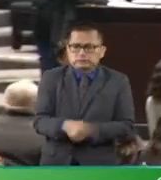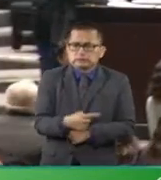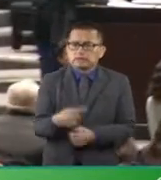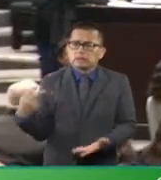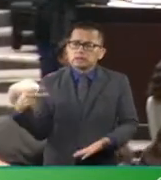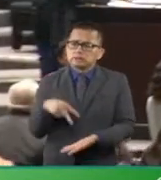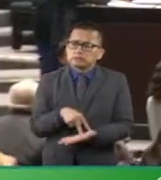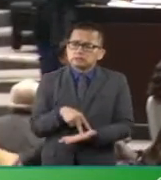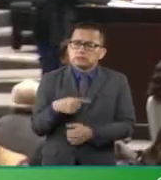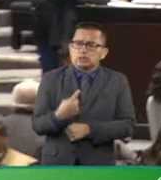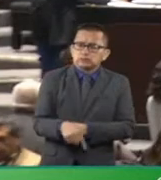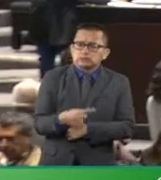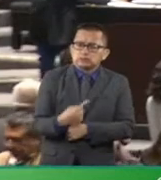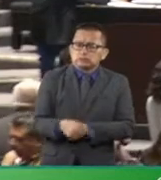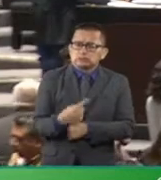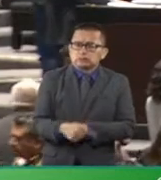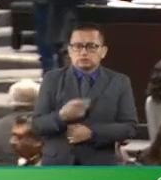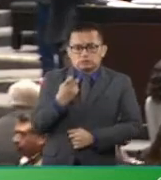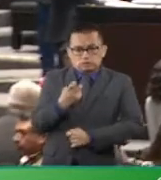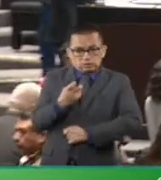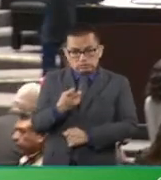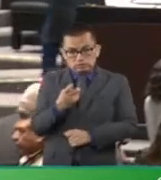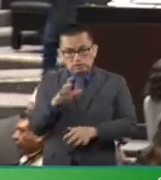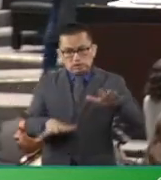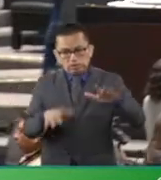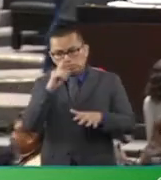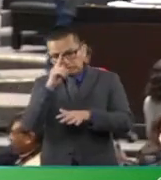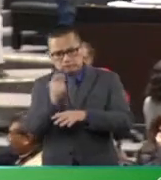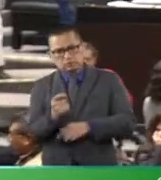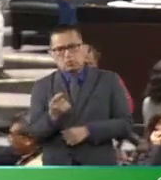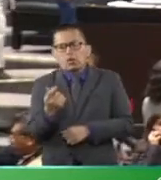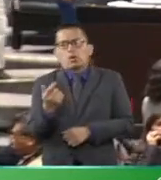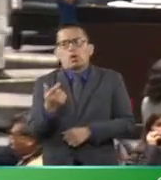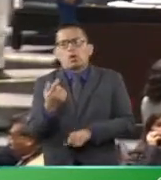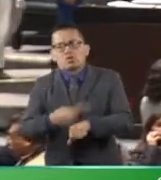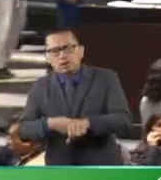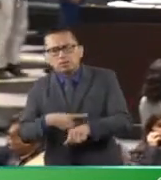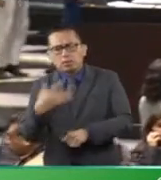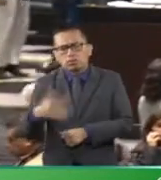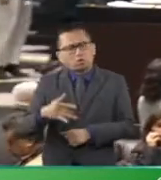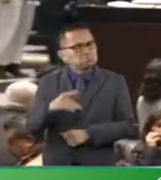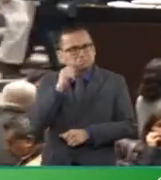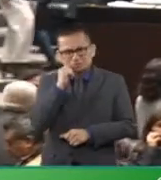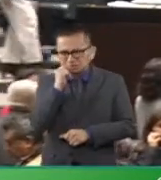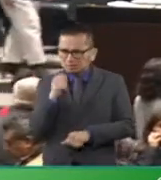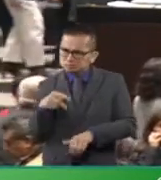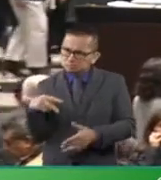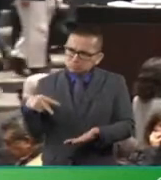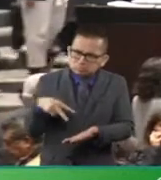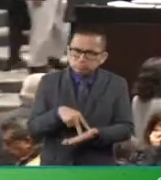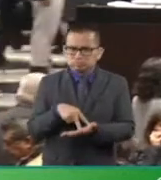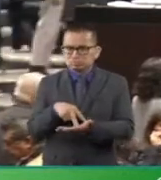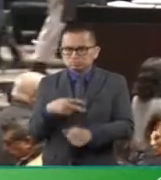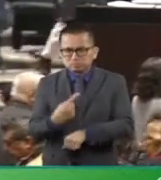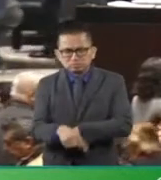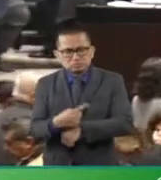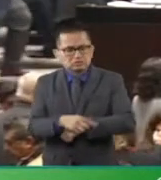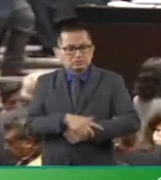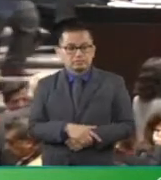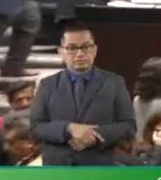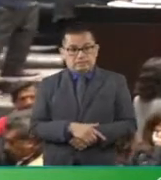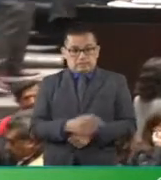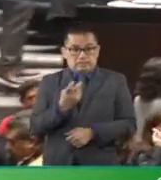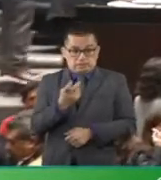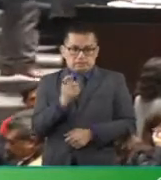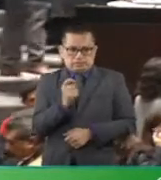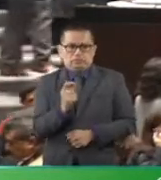en su jornada laboral, independientemente de esta enfermedad. Entonces estamos resolviendo un tema de salud pública en